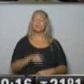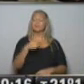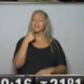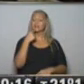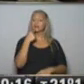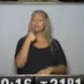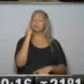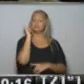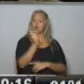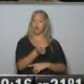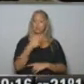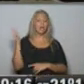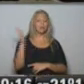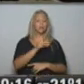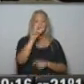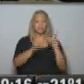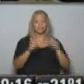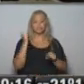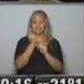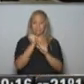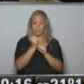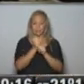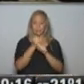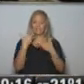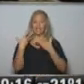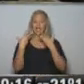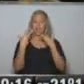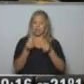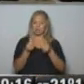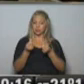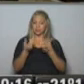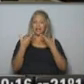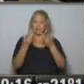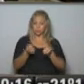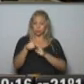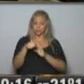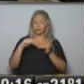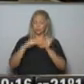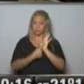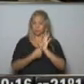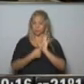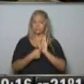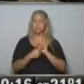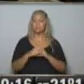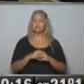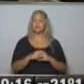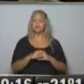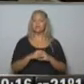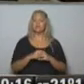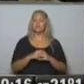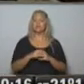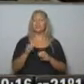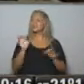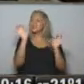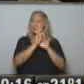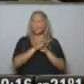orden a todos los que están trabajando del equipo de emergencias, del buen equipo de emergencias que tiene la Ciudad de Buenos Aires, de que no se vaya